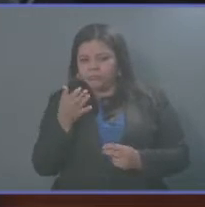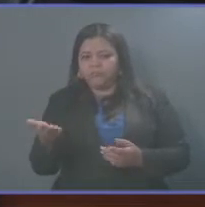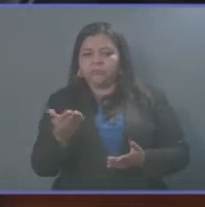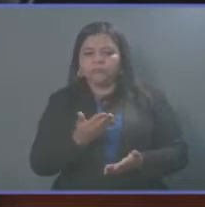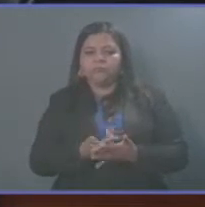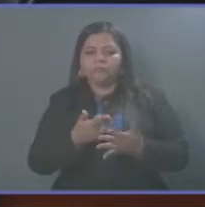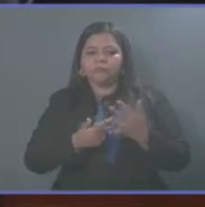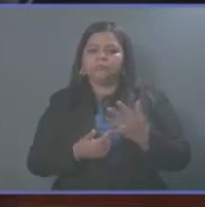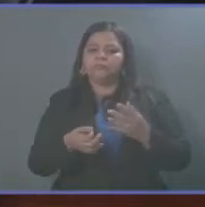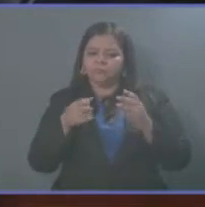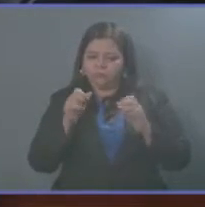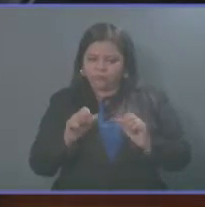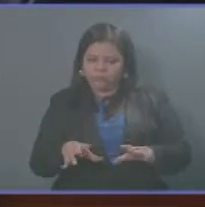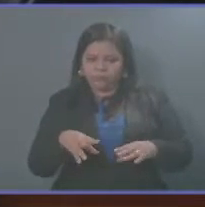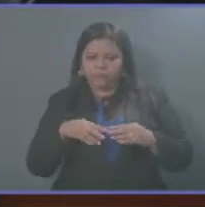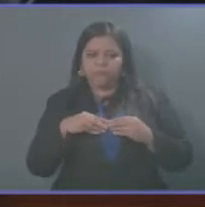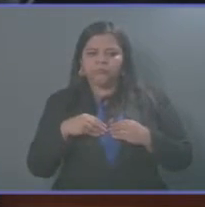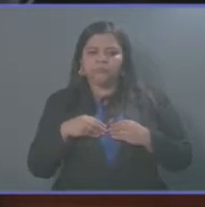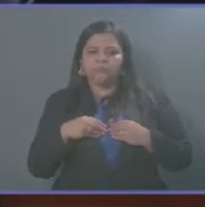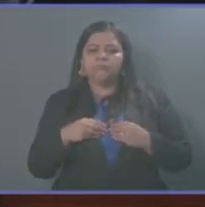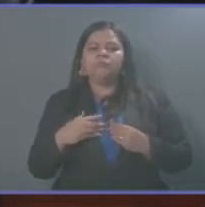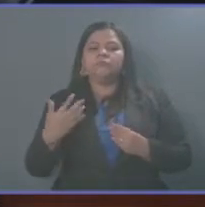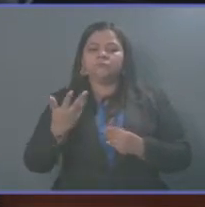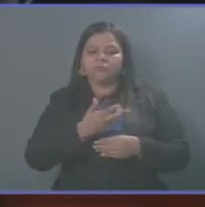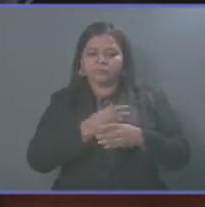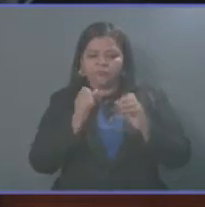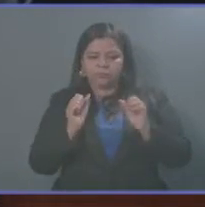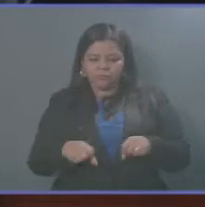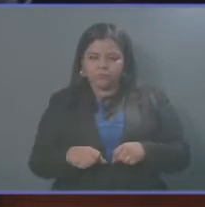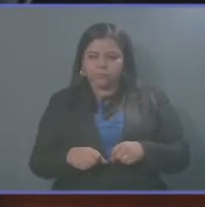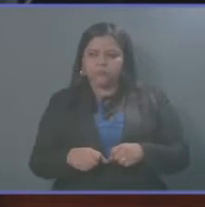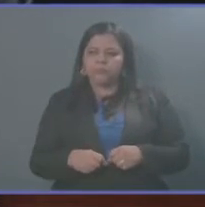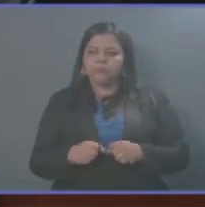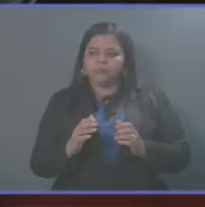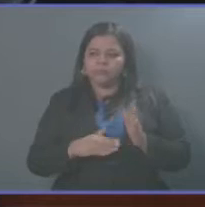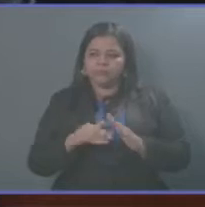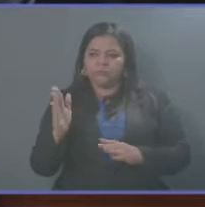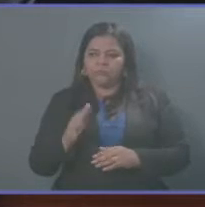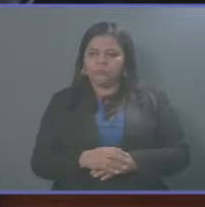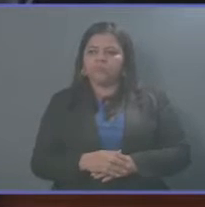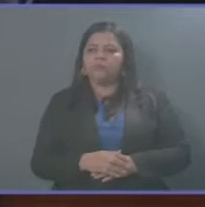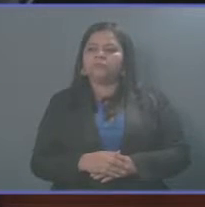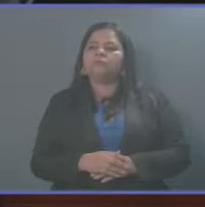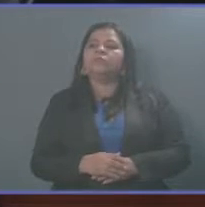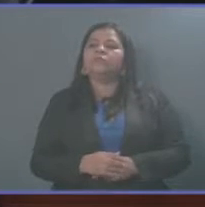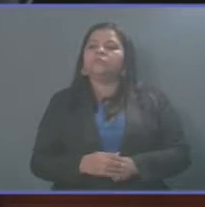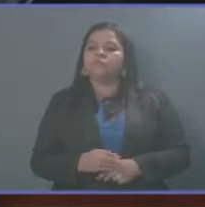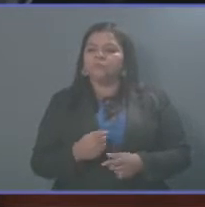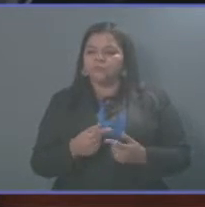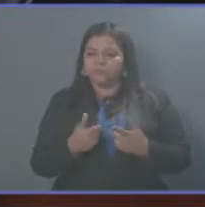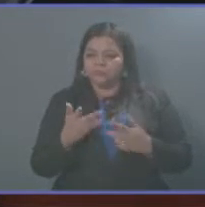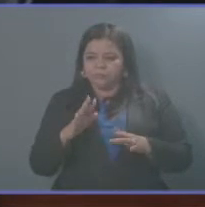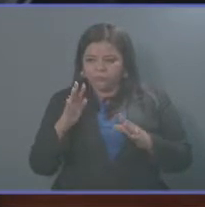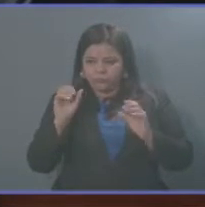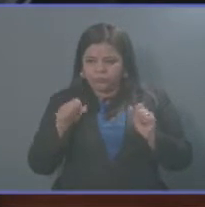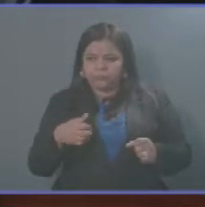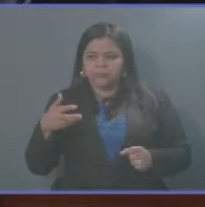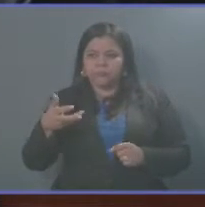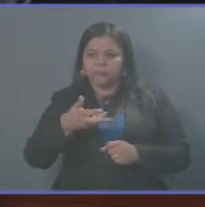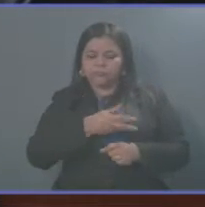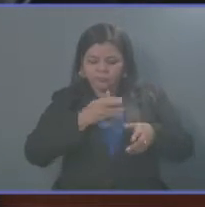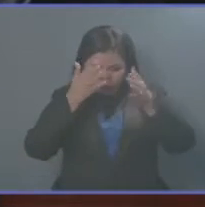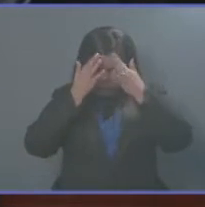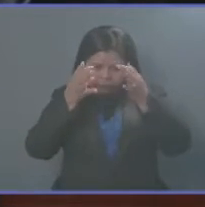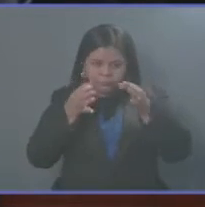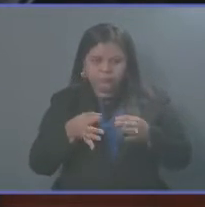iniciativa es procedente, pues permitirá contribuir a los objetivos antes mencionados. Por ello, ha concluido emitir